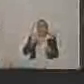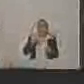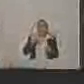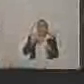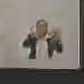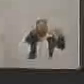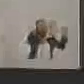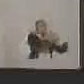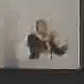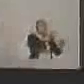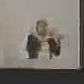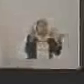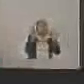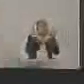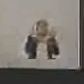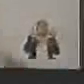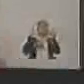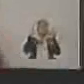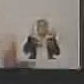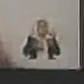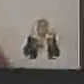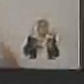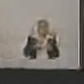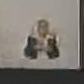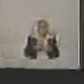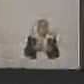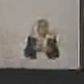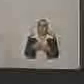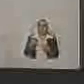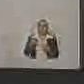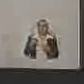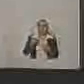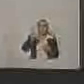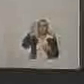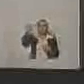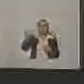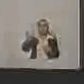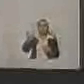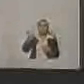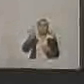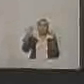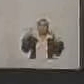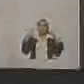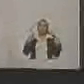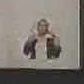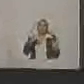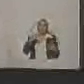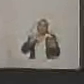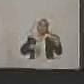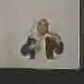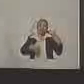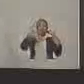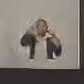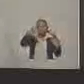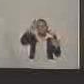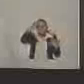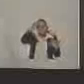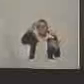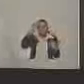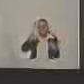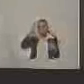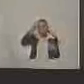cuando regresaba por ellos y les contraté unas clases de guitarra. Yo pienso que el deporte